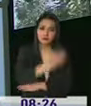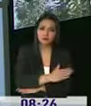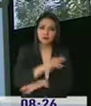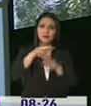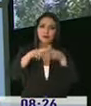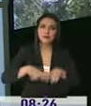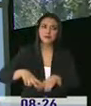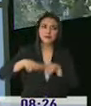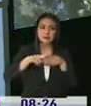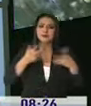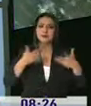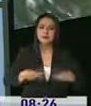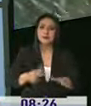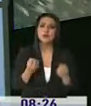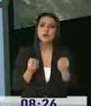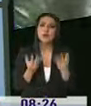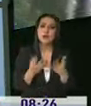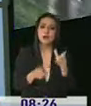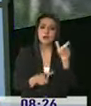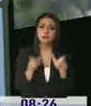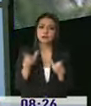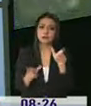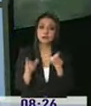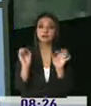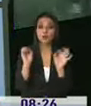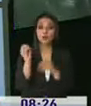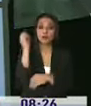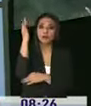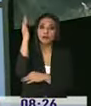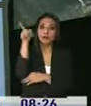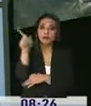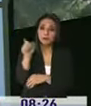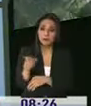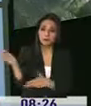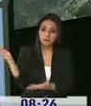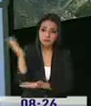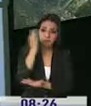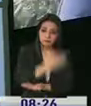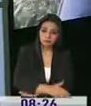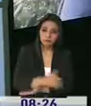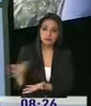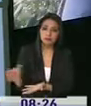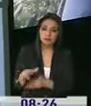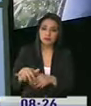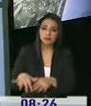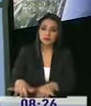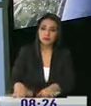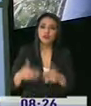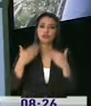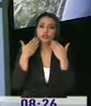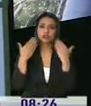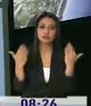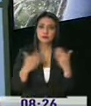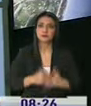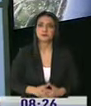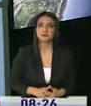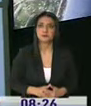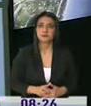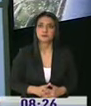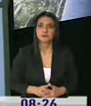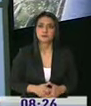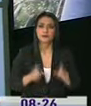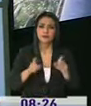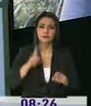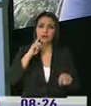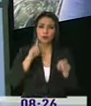revisión de el tipo, si hay que talar el árbol o hay que bajar un poco el tamaño, no sé. Recuerden que hay que